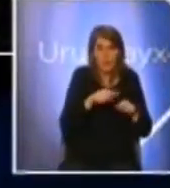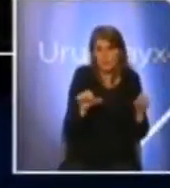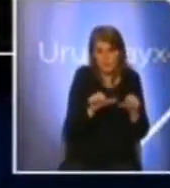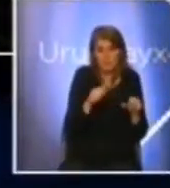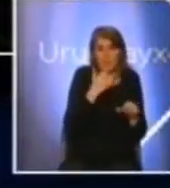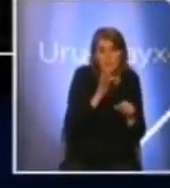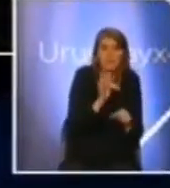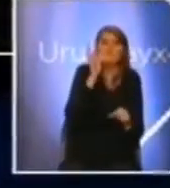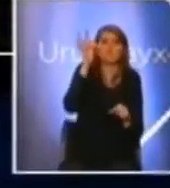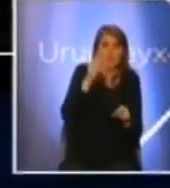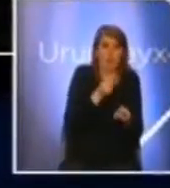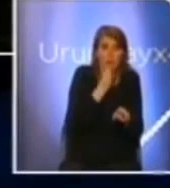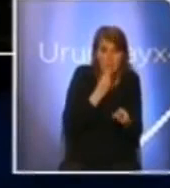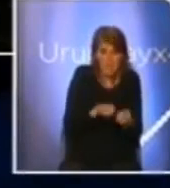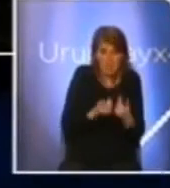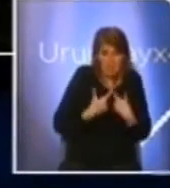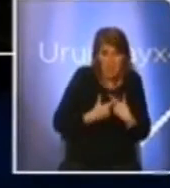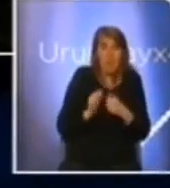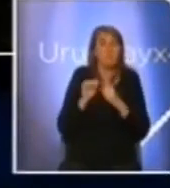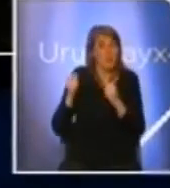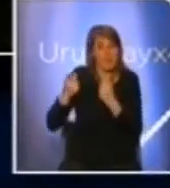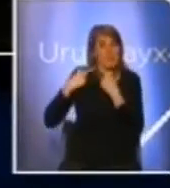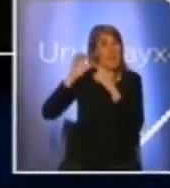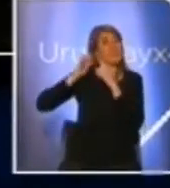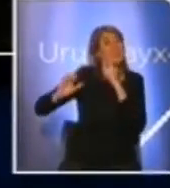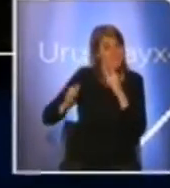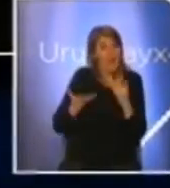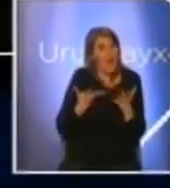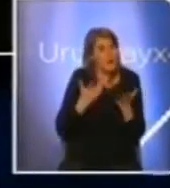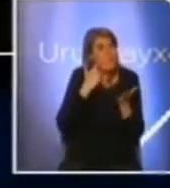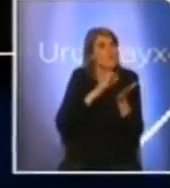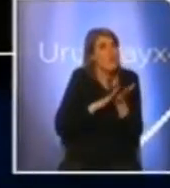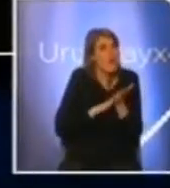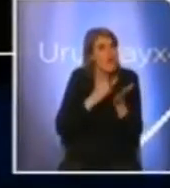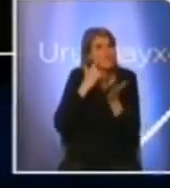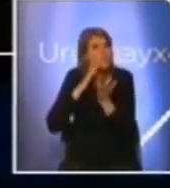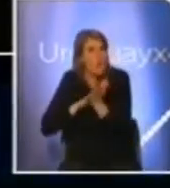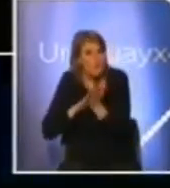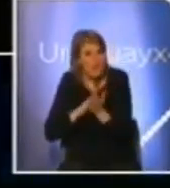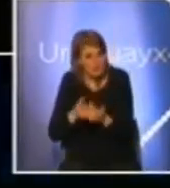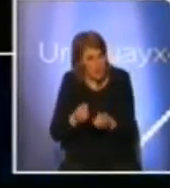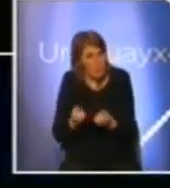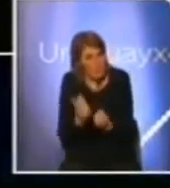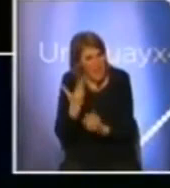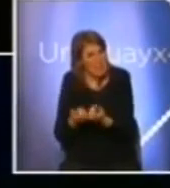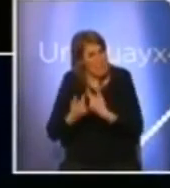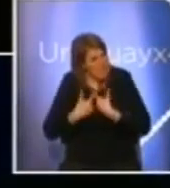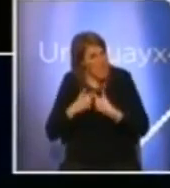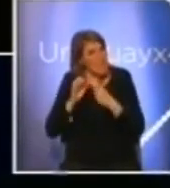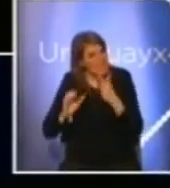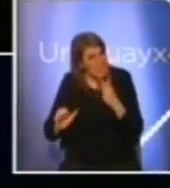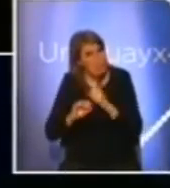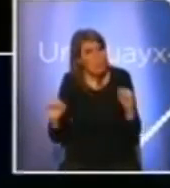alimentos, también producirán energía, que es algo que estamos viendo y muchísimo en Uruguay, se producirán medicamentos